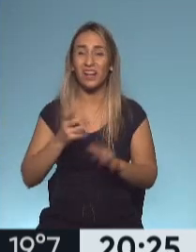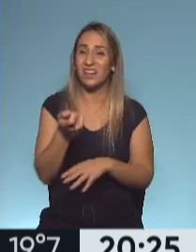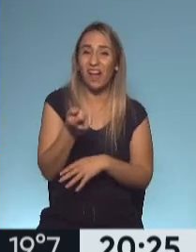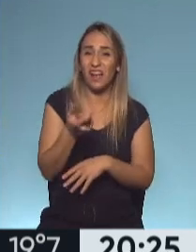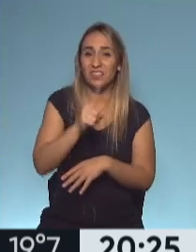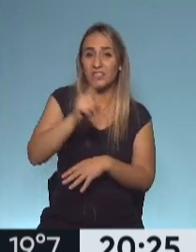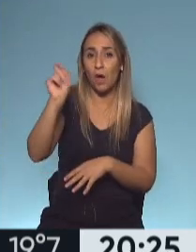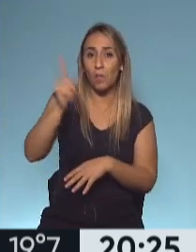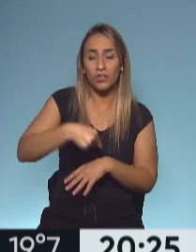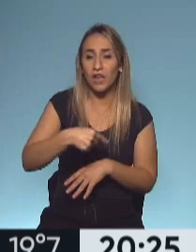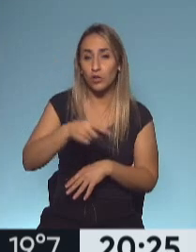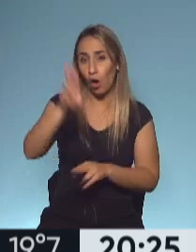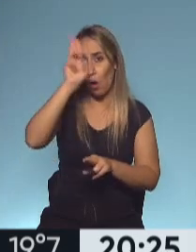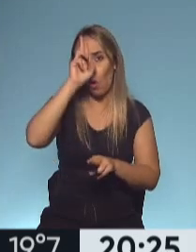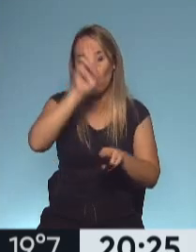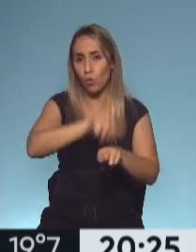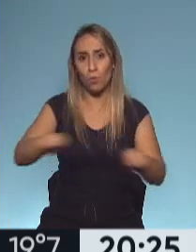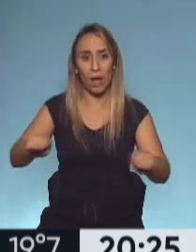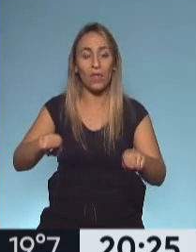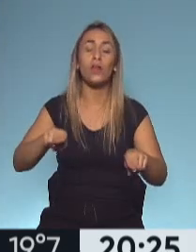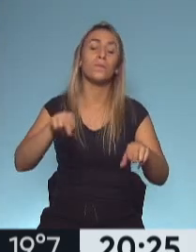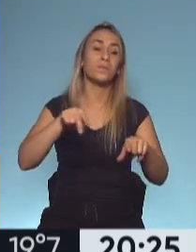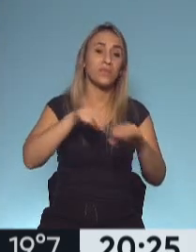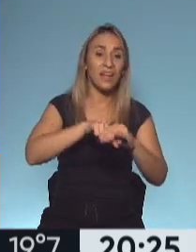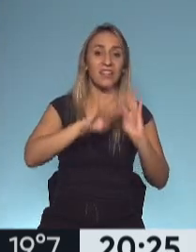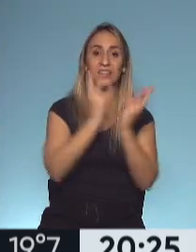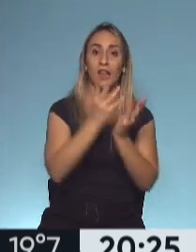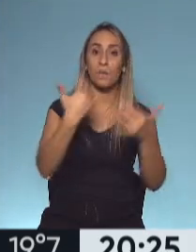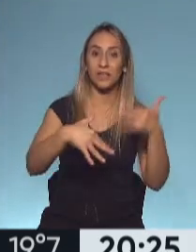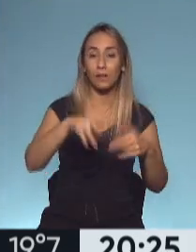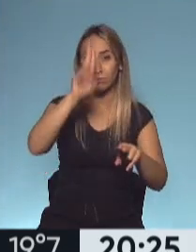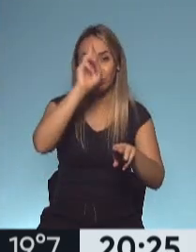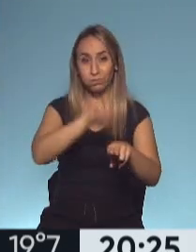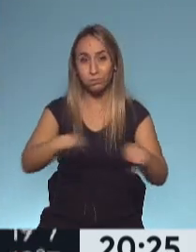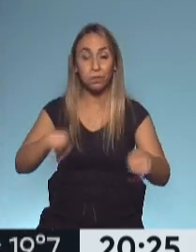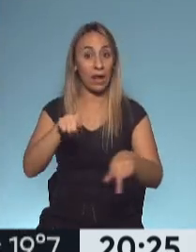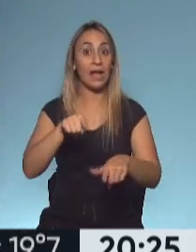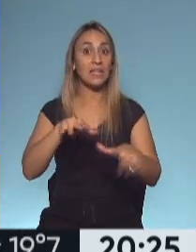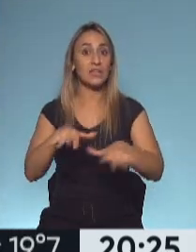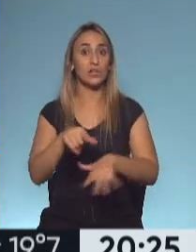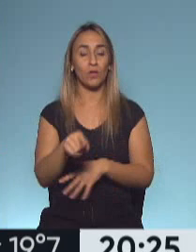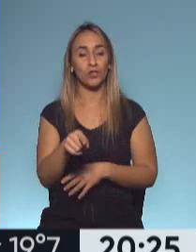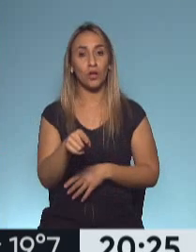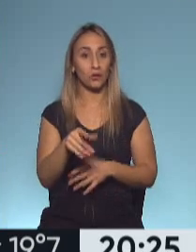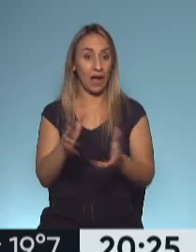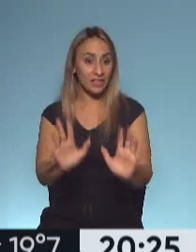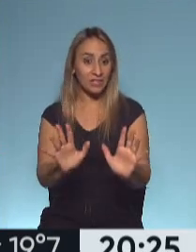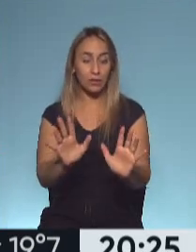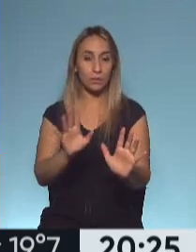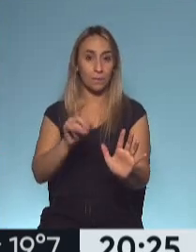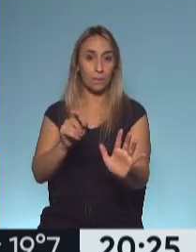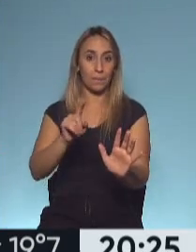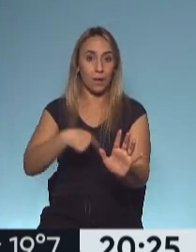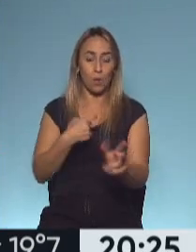100% de ocupación de camas críticas. Esta situación está generando muchísimos problemas